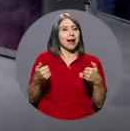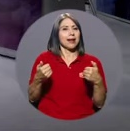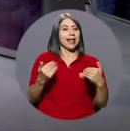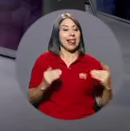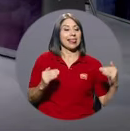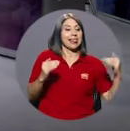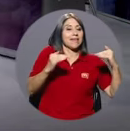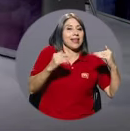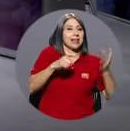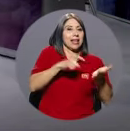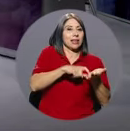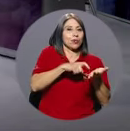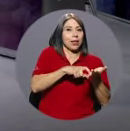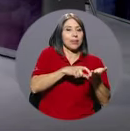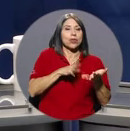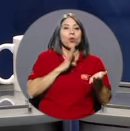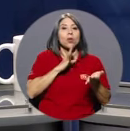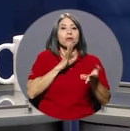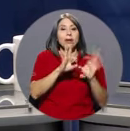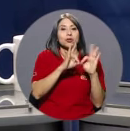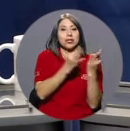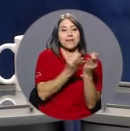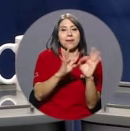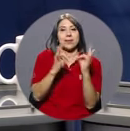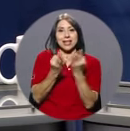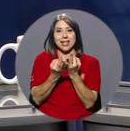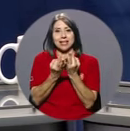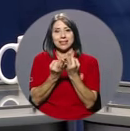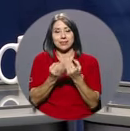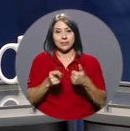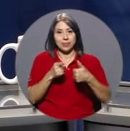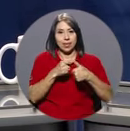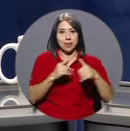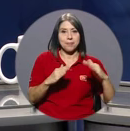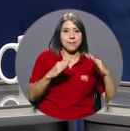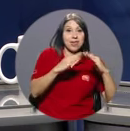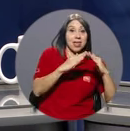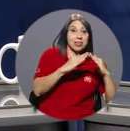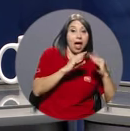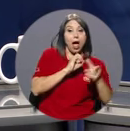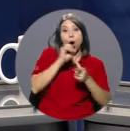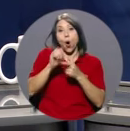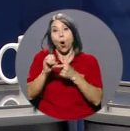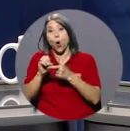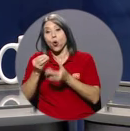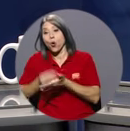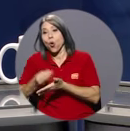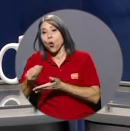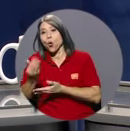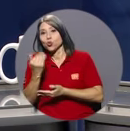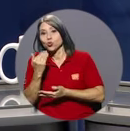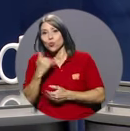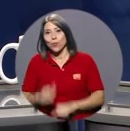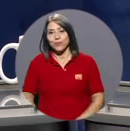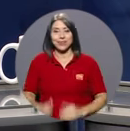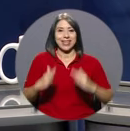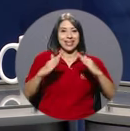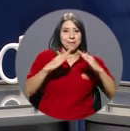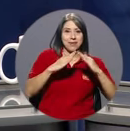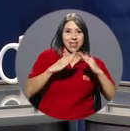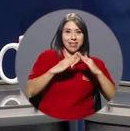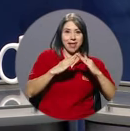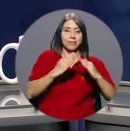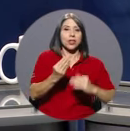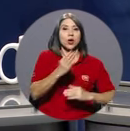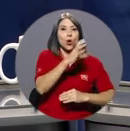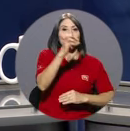poco el nivel de endeudamiento cuando hablamos de familias, si es vivienda o es consumo. En vivienda, Costa